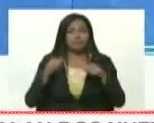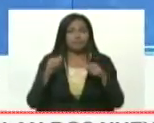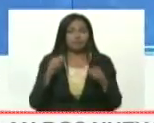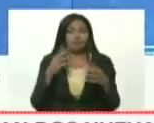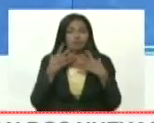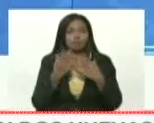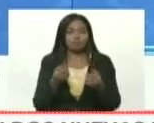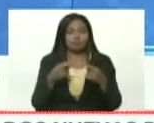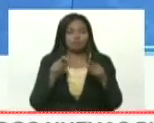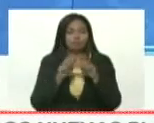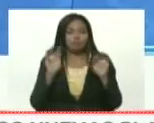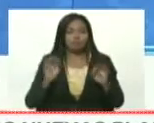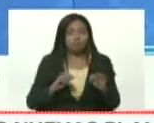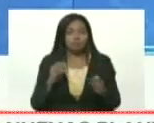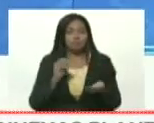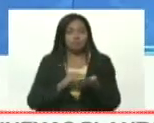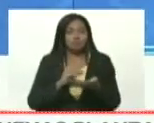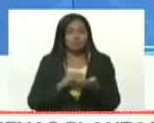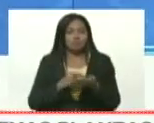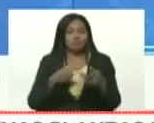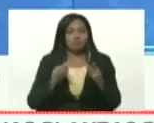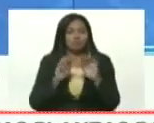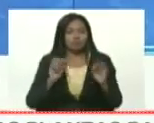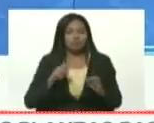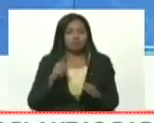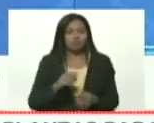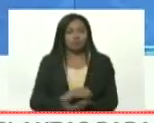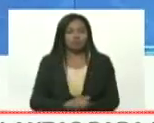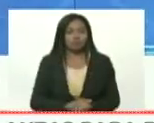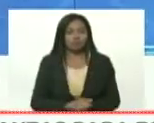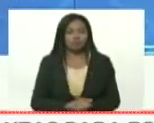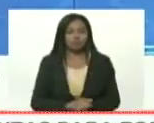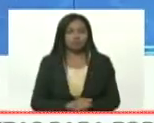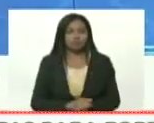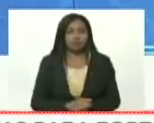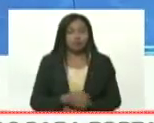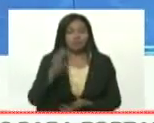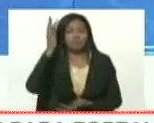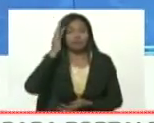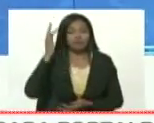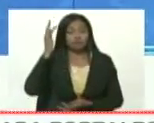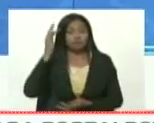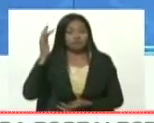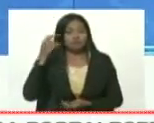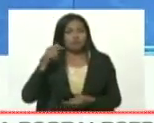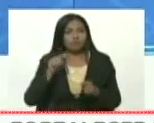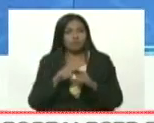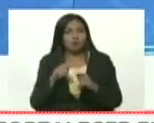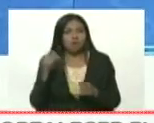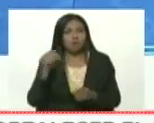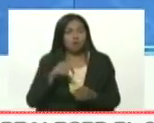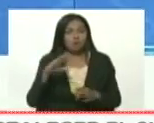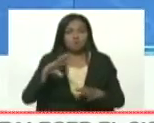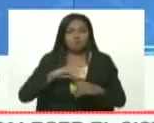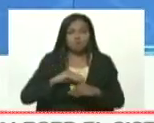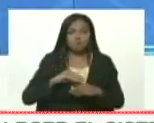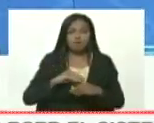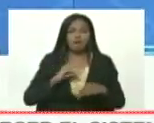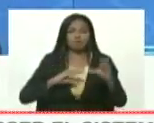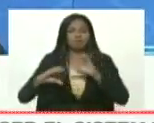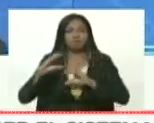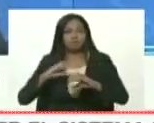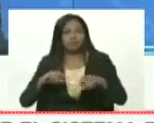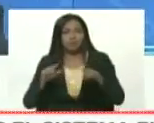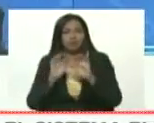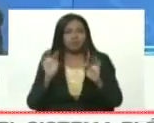entendible, aplicable y que filosóficamente es hoy asumido por